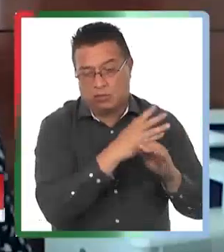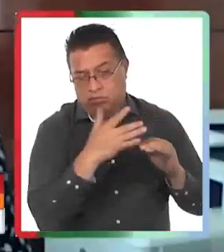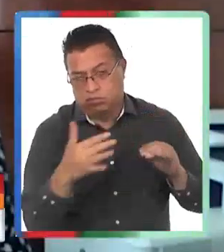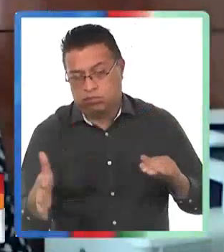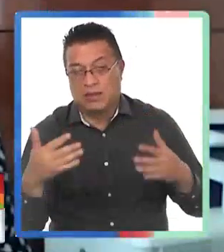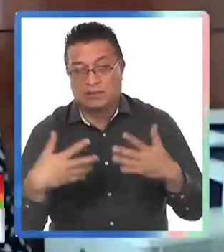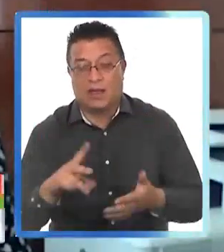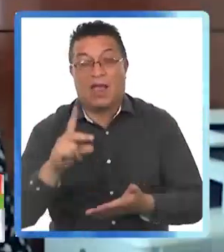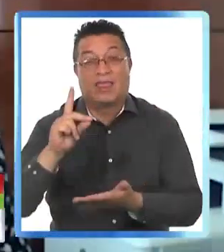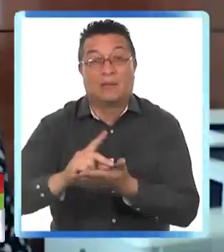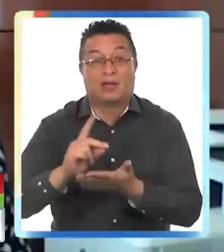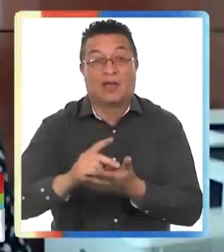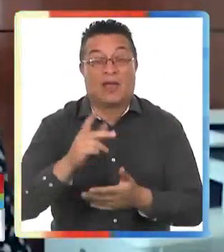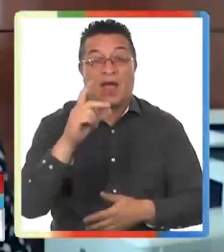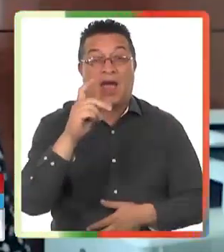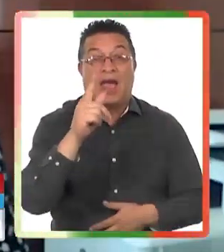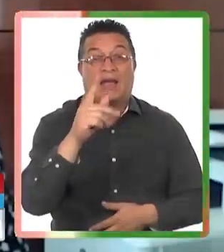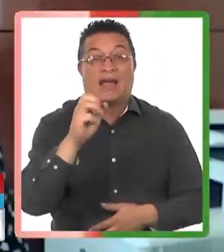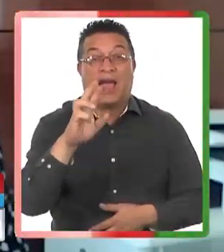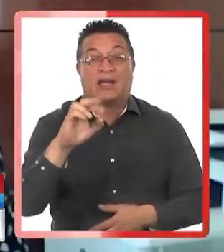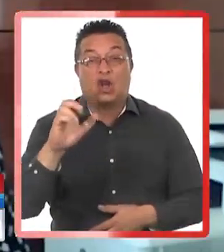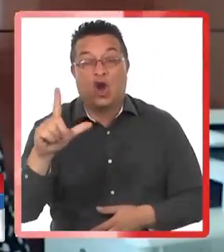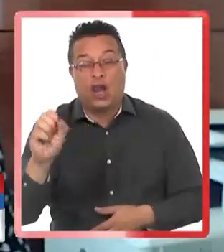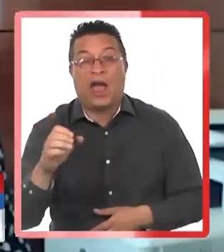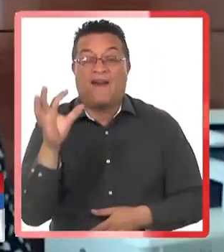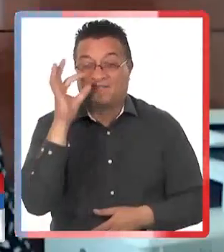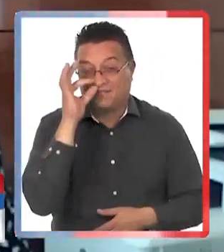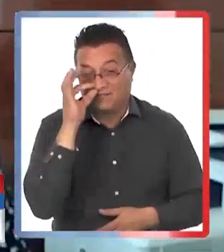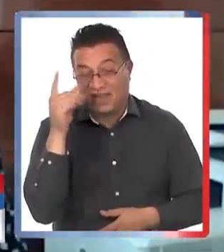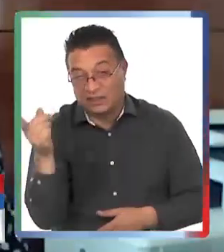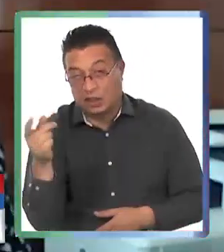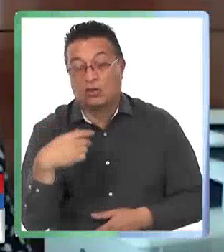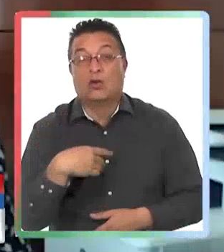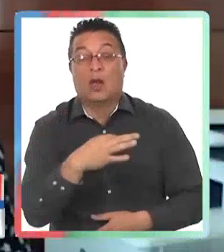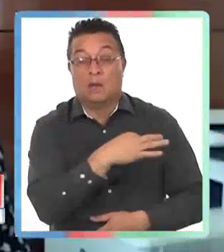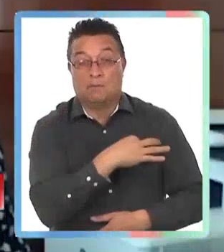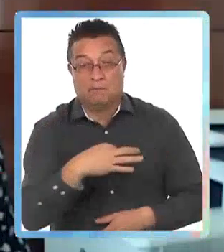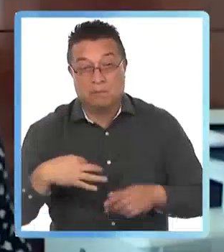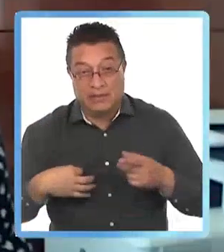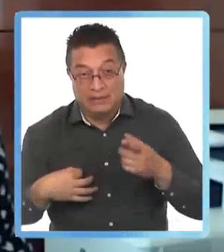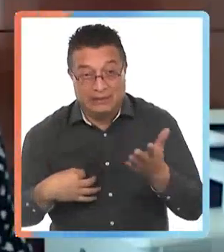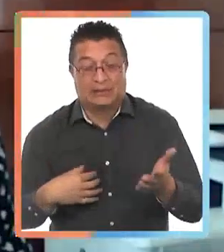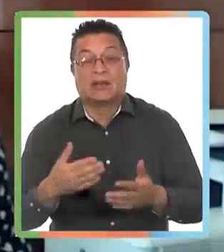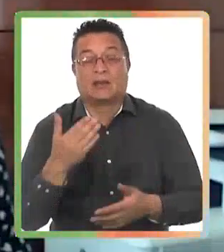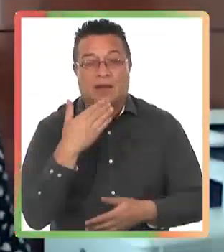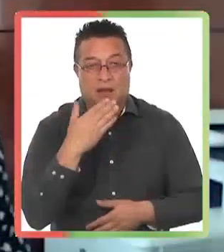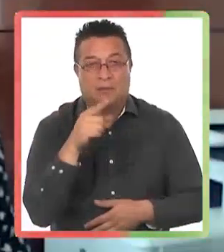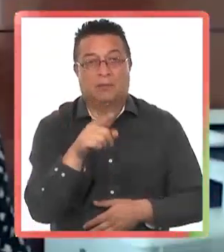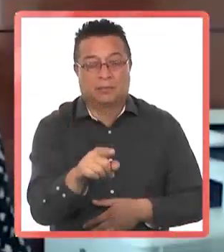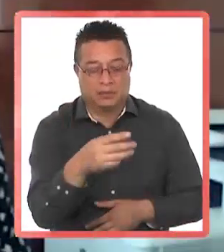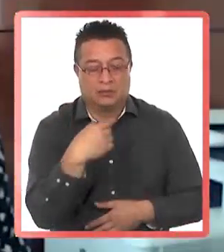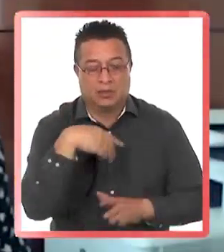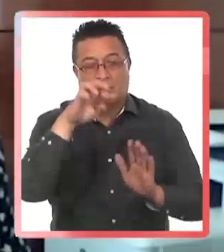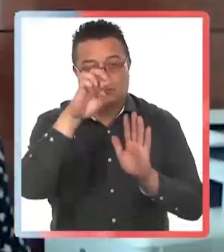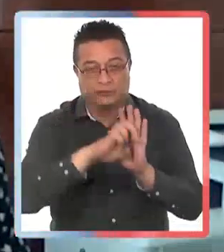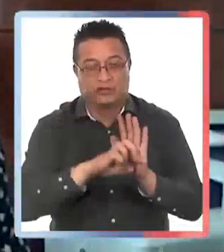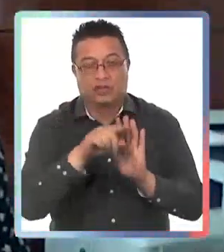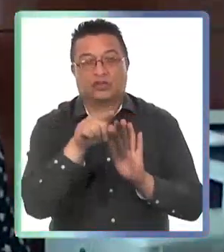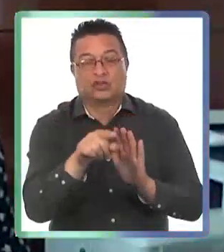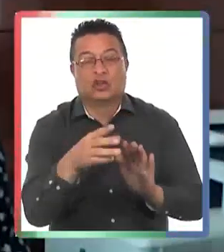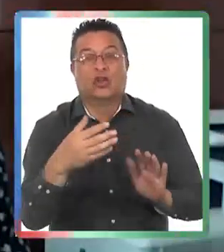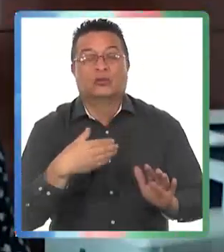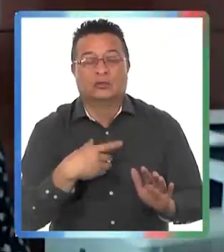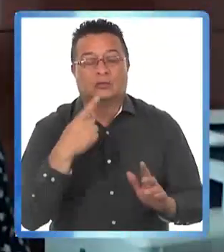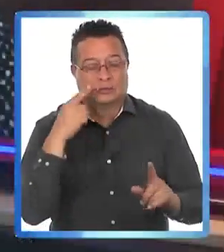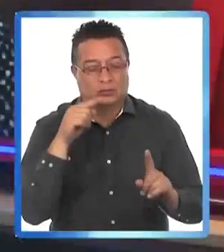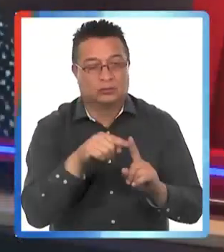casi desde que la diputada Carol Cariola, Camila Vallejo, nuestra ministra, ¿cierto?, presentaran este proyecto, y si bien